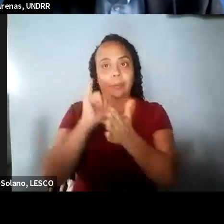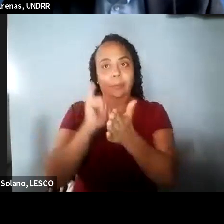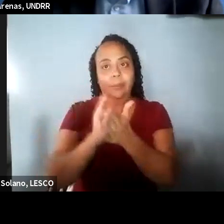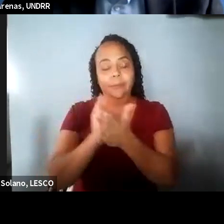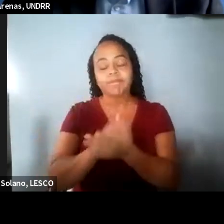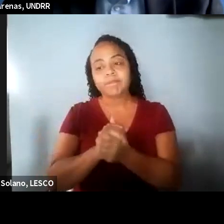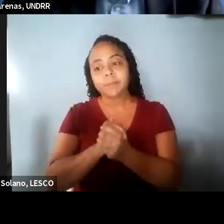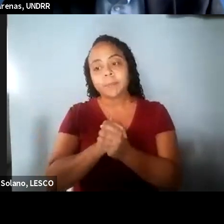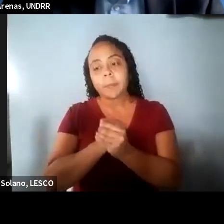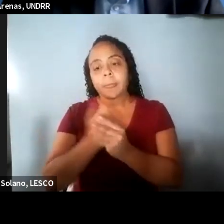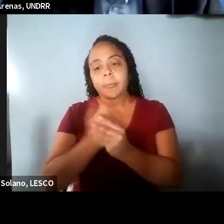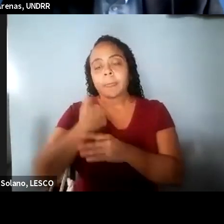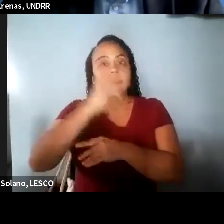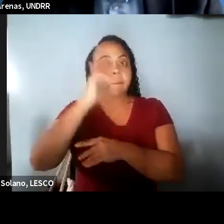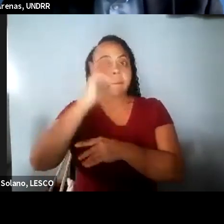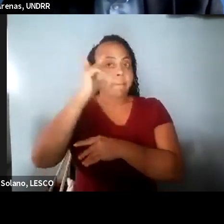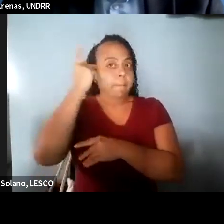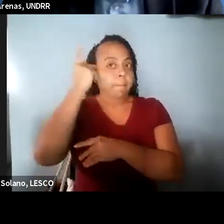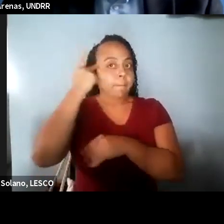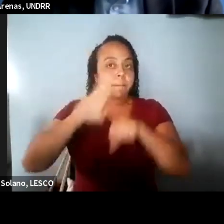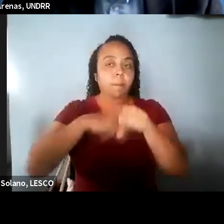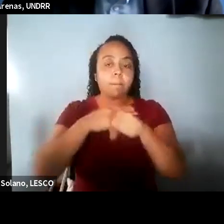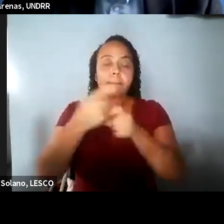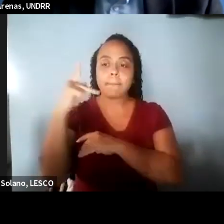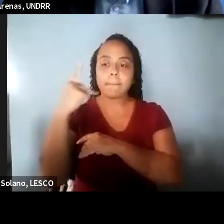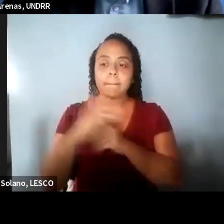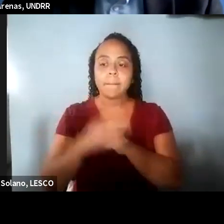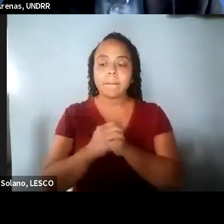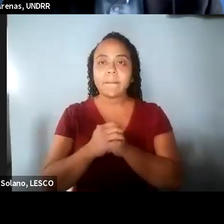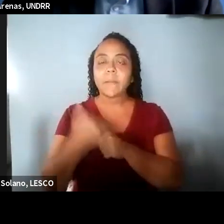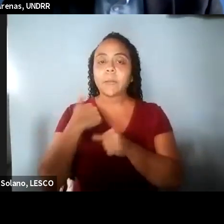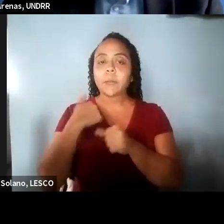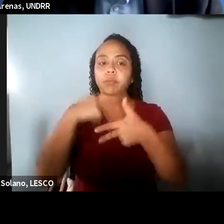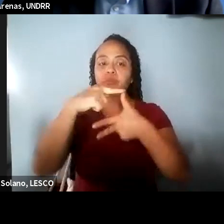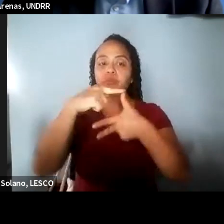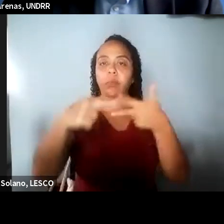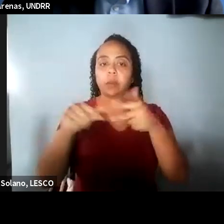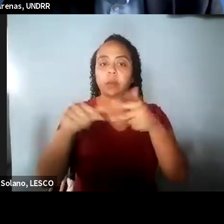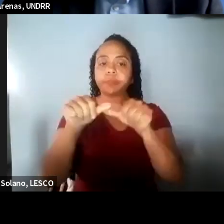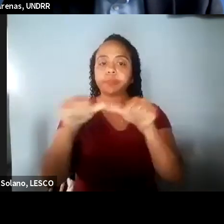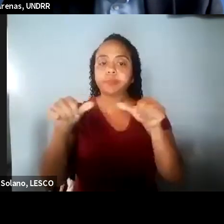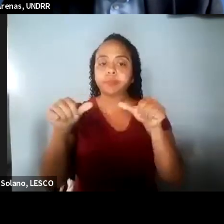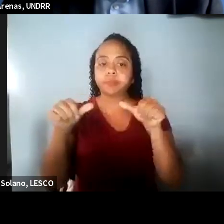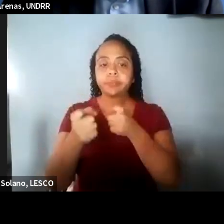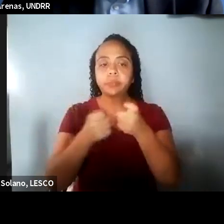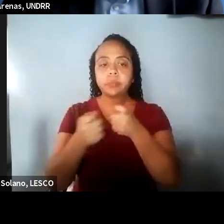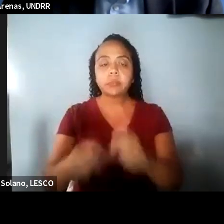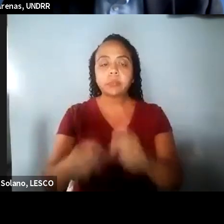nuestra política nacional de gestión de riesgo tiene tres ámbitos de gestión y